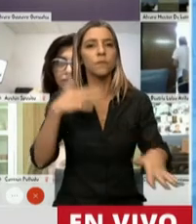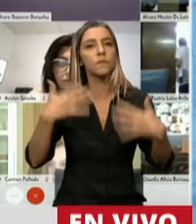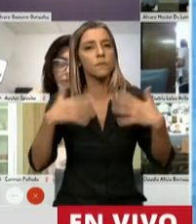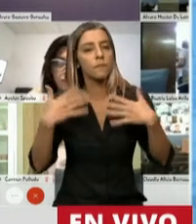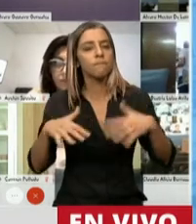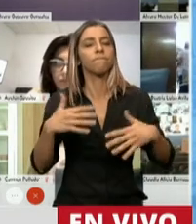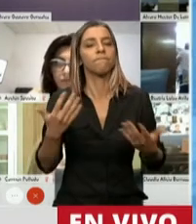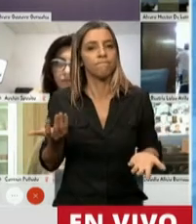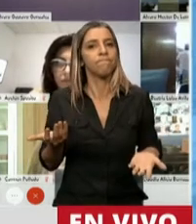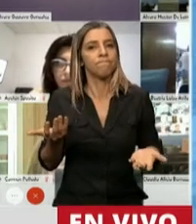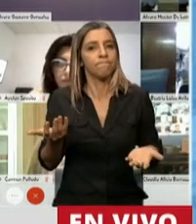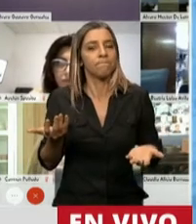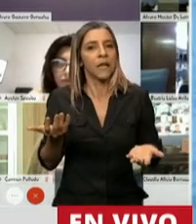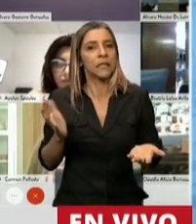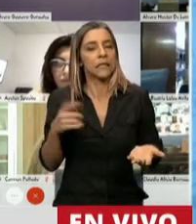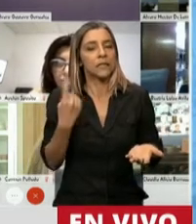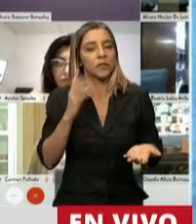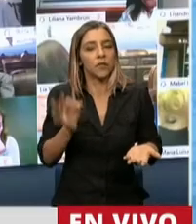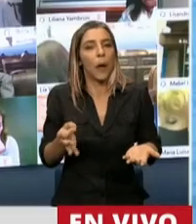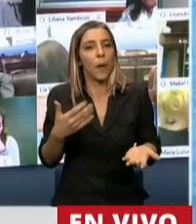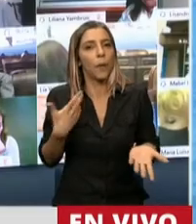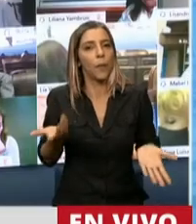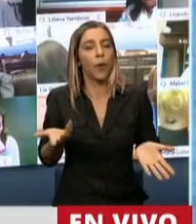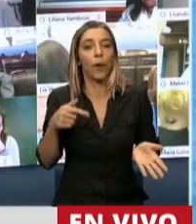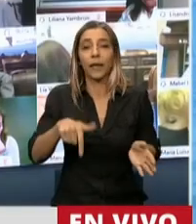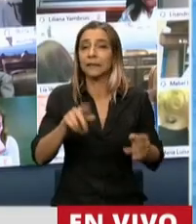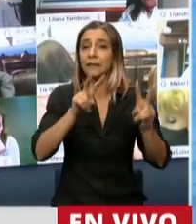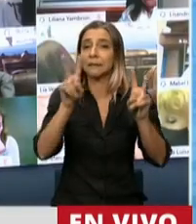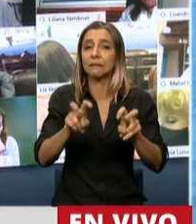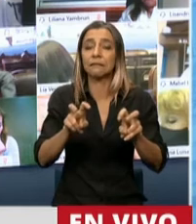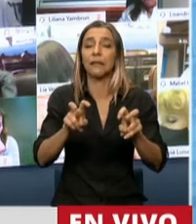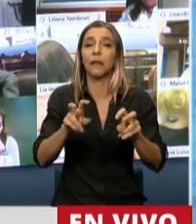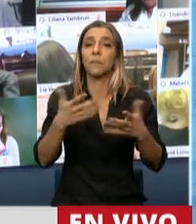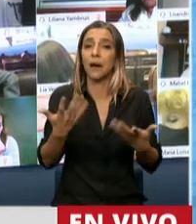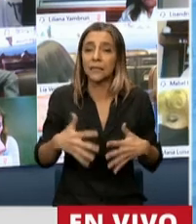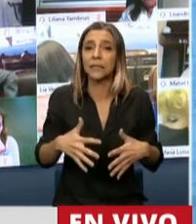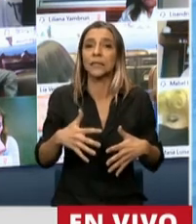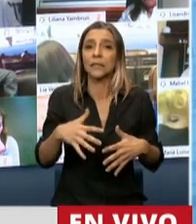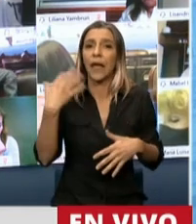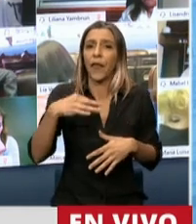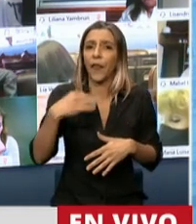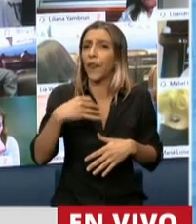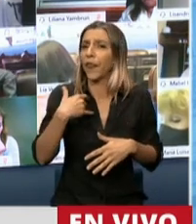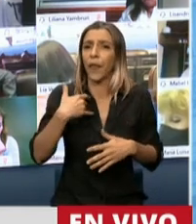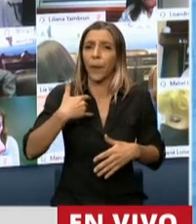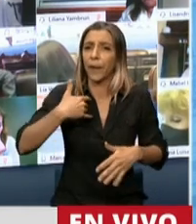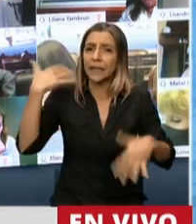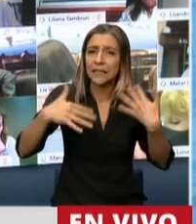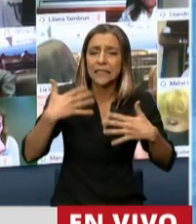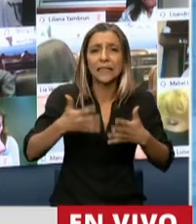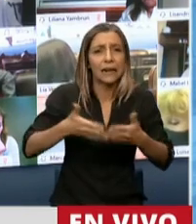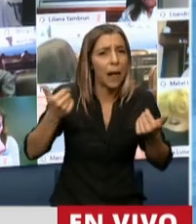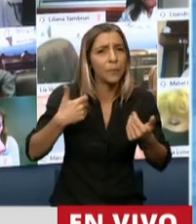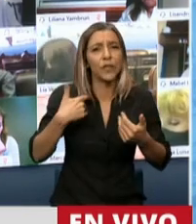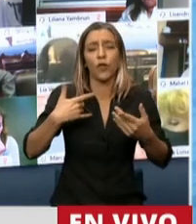tratar estos temas de manera expresa. Yo hubiera deseado que esta ley pasara también por la Comisión de